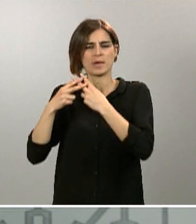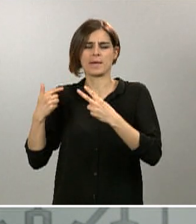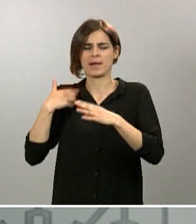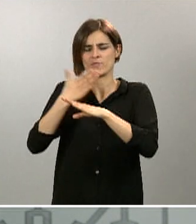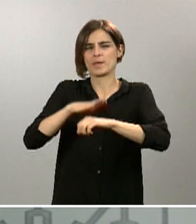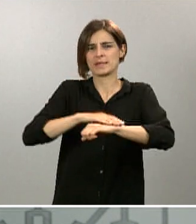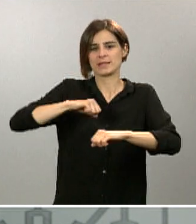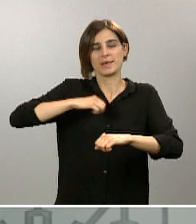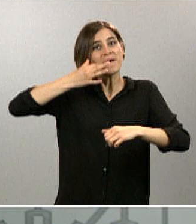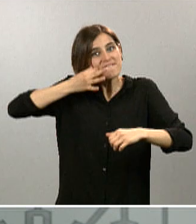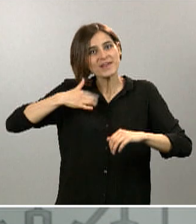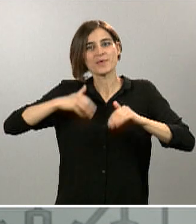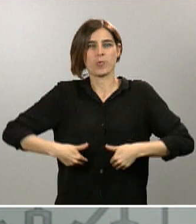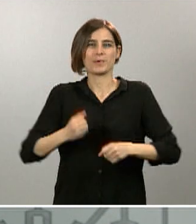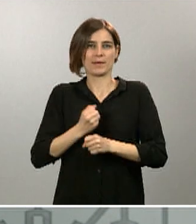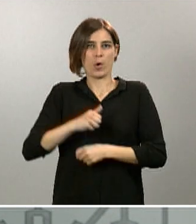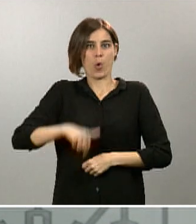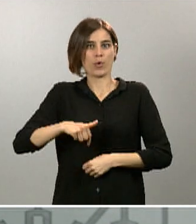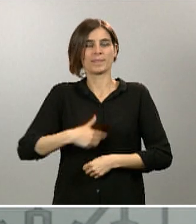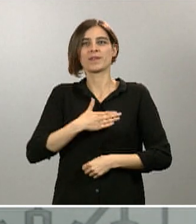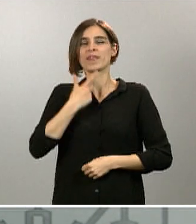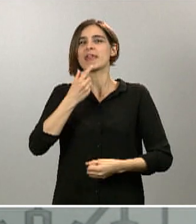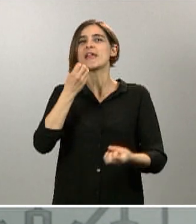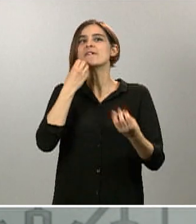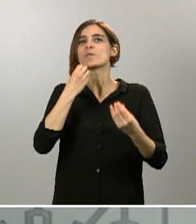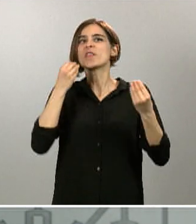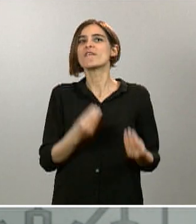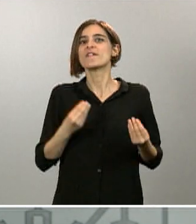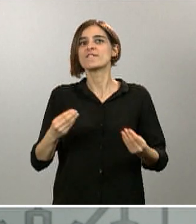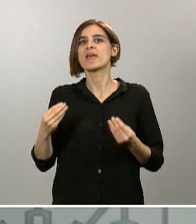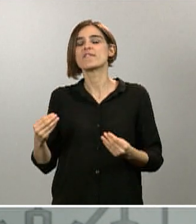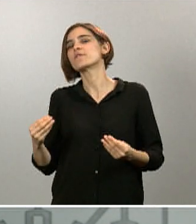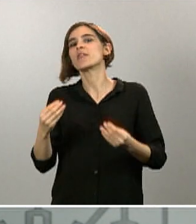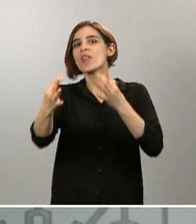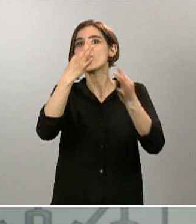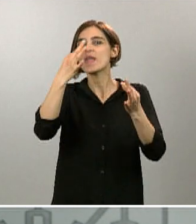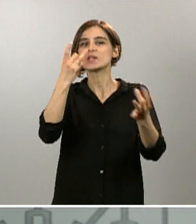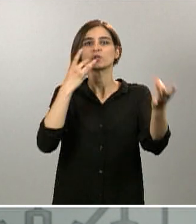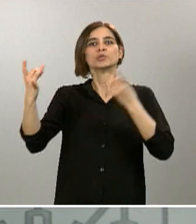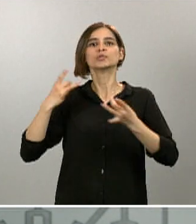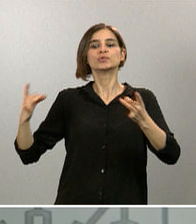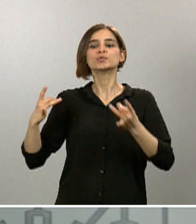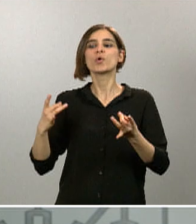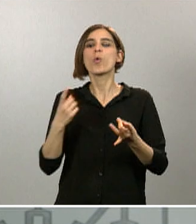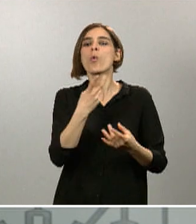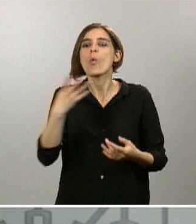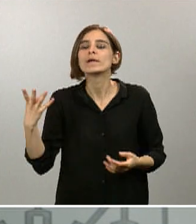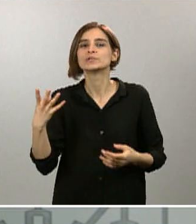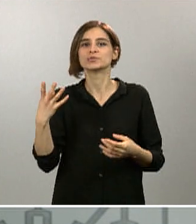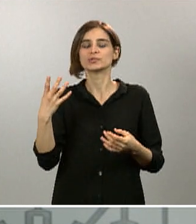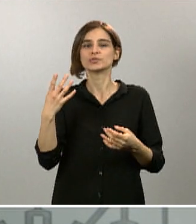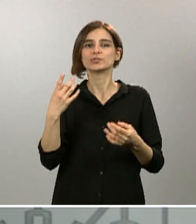hoy. No tengo ahora mismo mucha información de la calidad de los datos que han llegado, de cuántos han llegado y de qué posibilidades de análisis